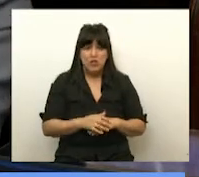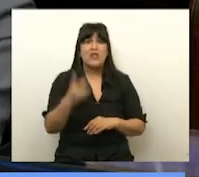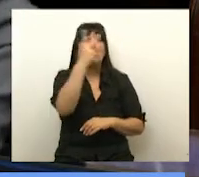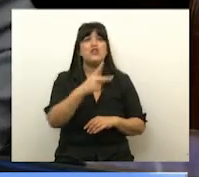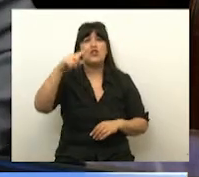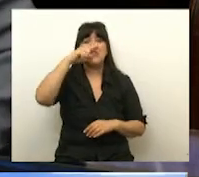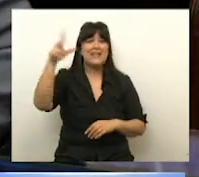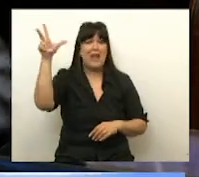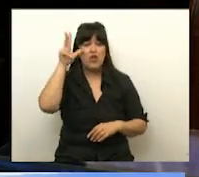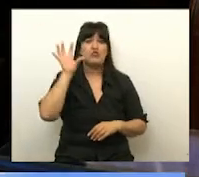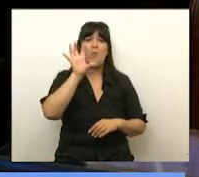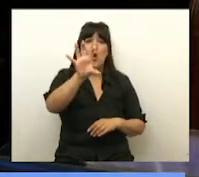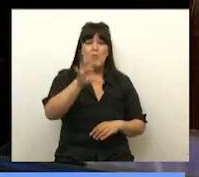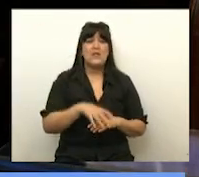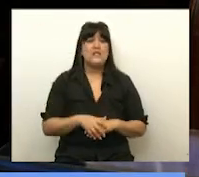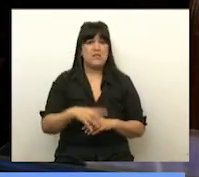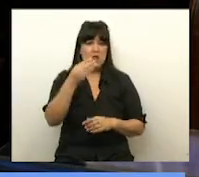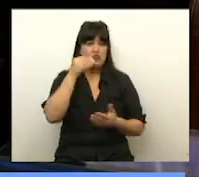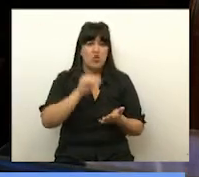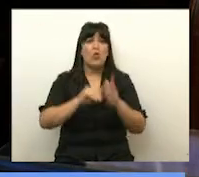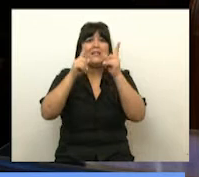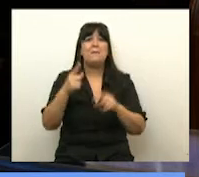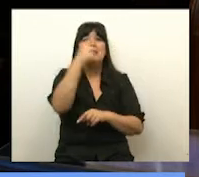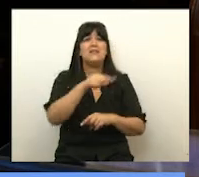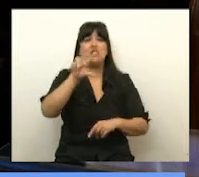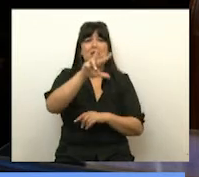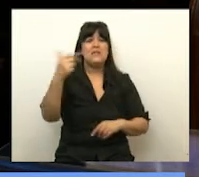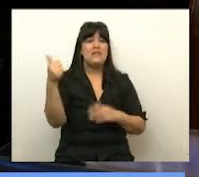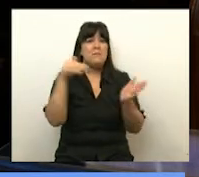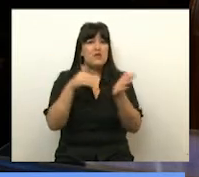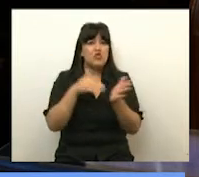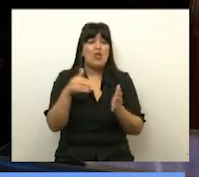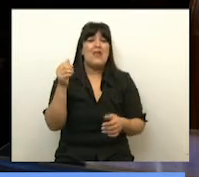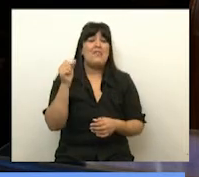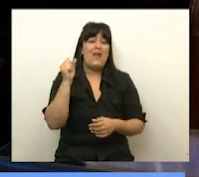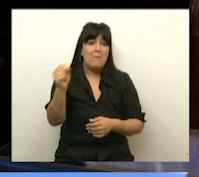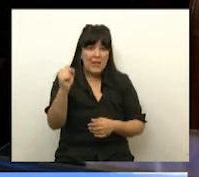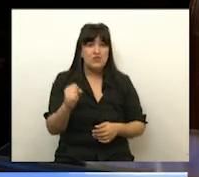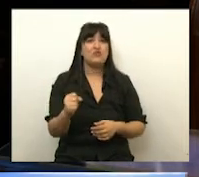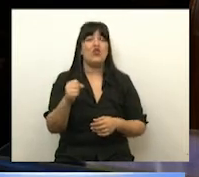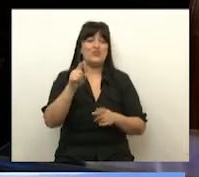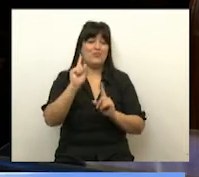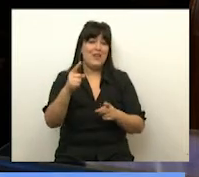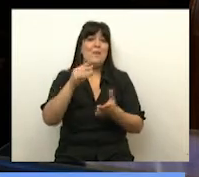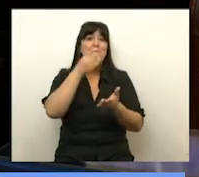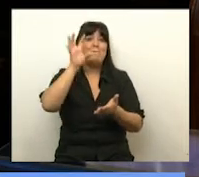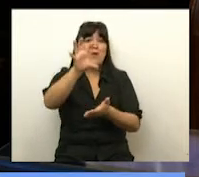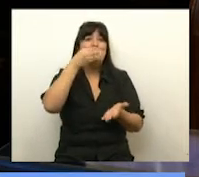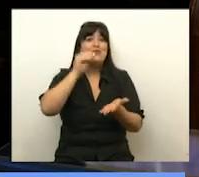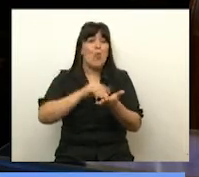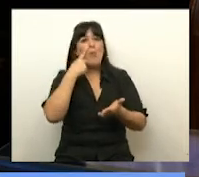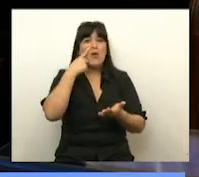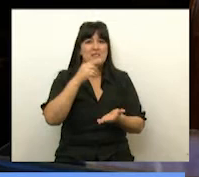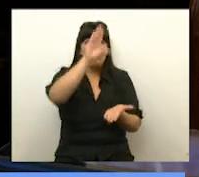278 la provincia y 136 millones de pesos los municipios de la provincia del Chubut. Tal vez